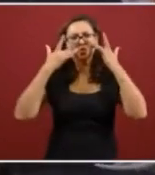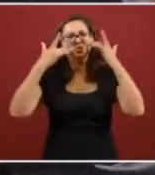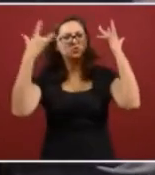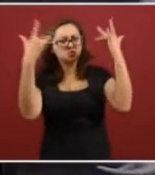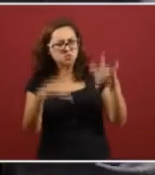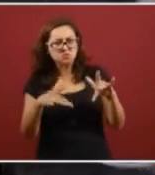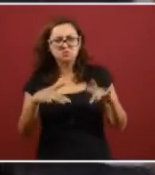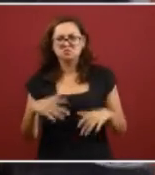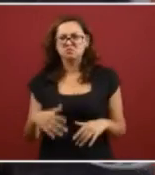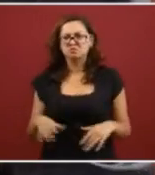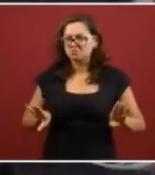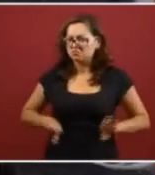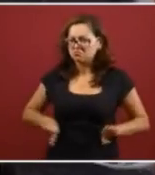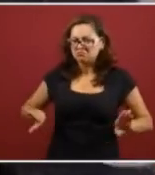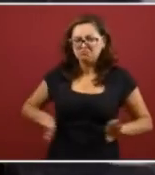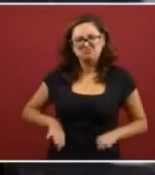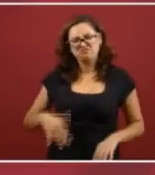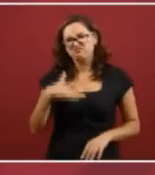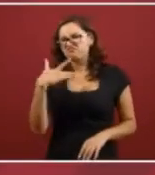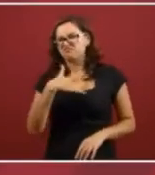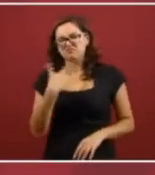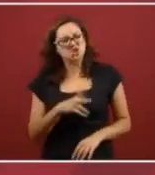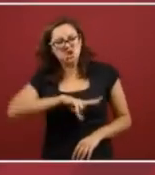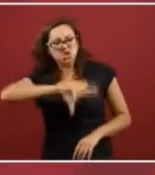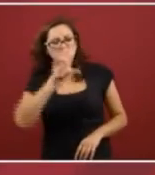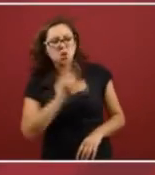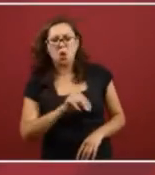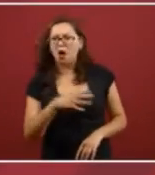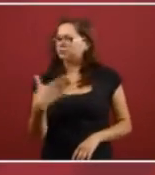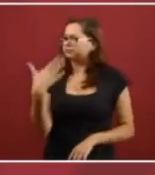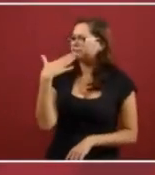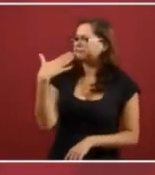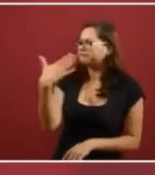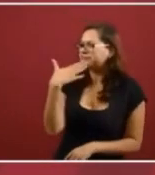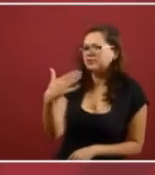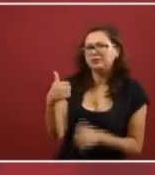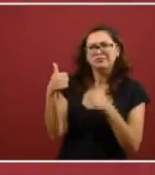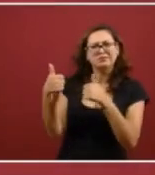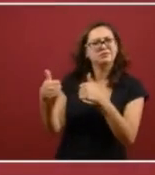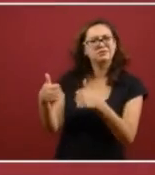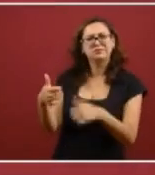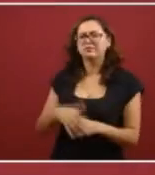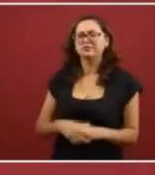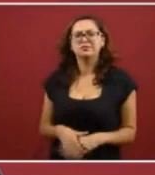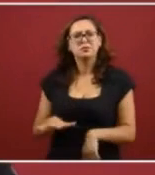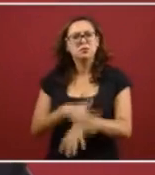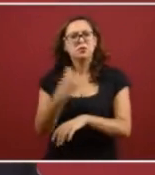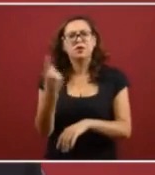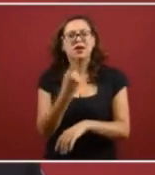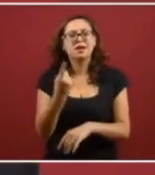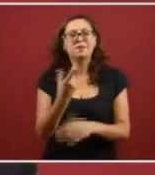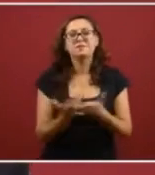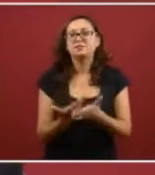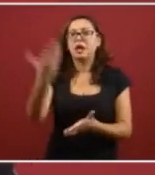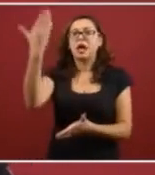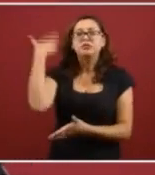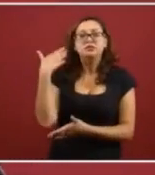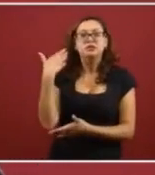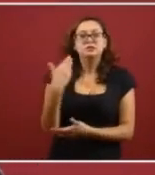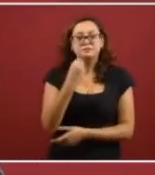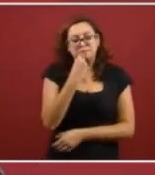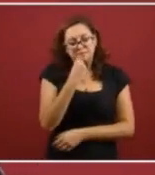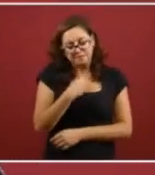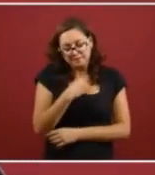no. To say no. Lo celebro. I celebrate. Porque cómo era antes. Because how was it before? Era siempre decir it sí. It was always